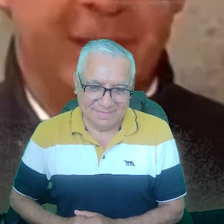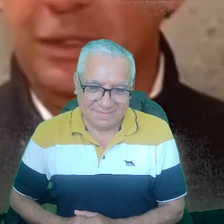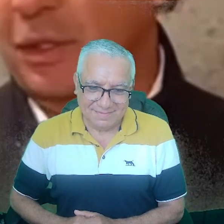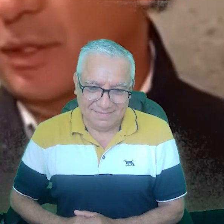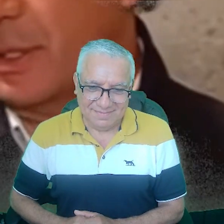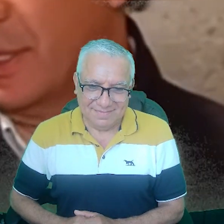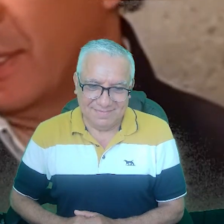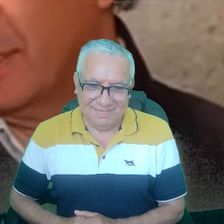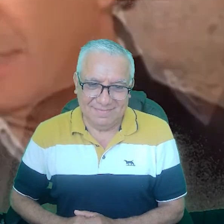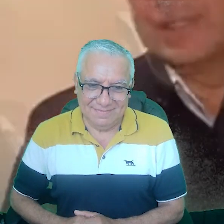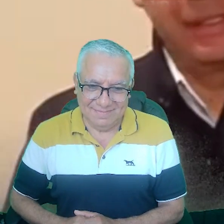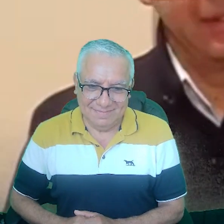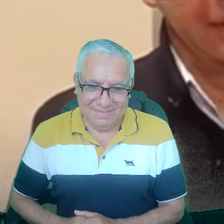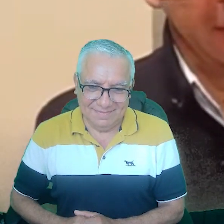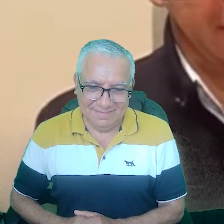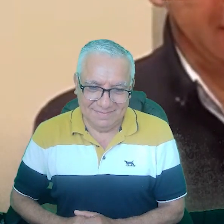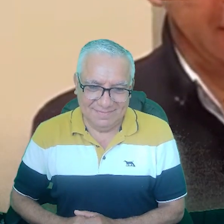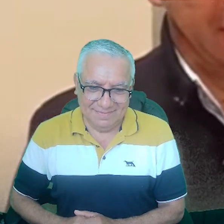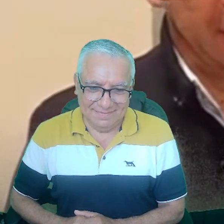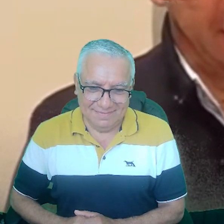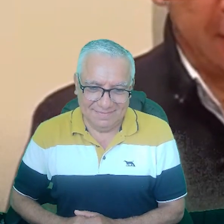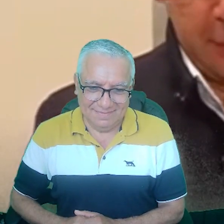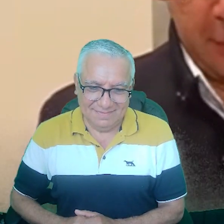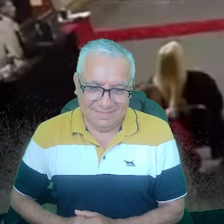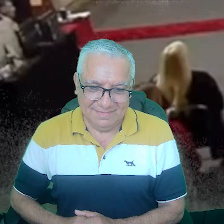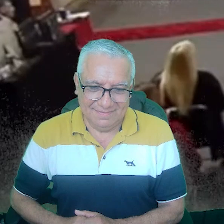No, tampoco. No, la gran prensa, pues,